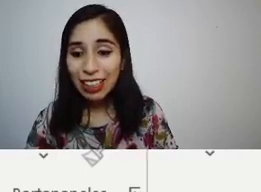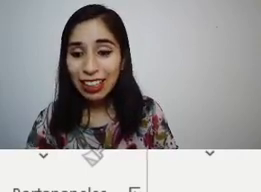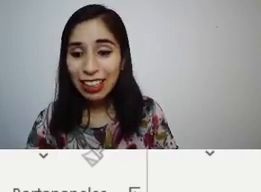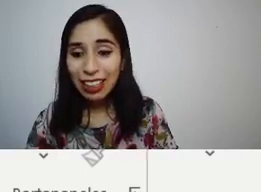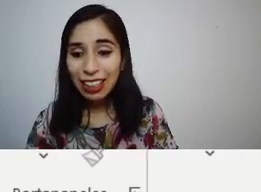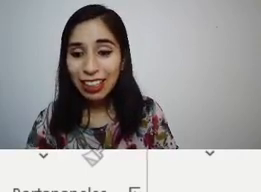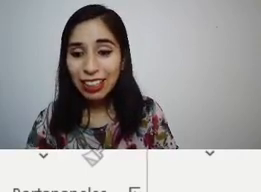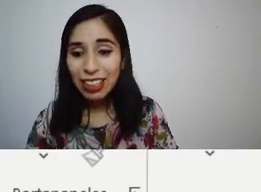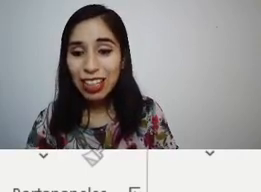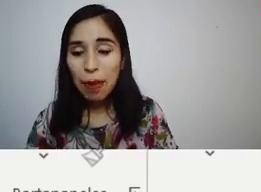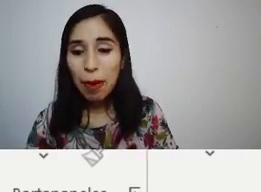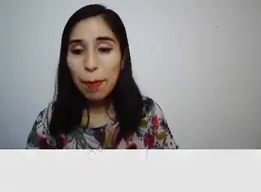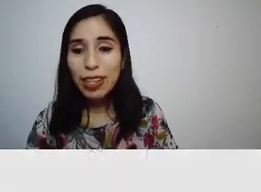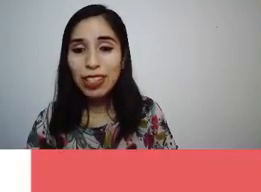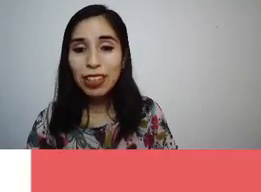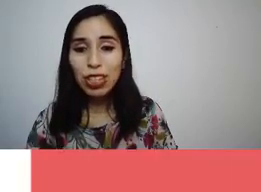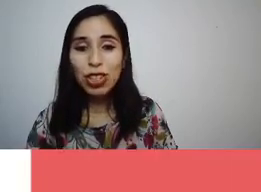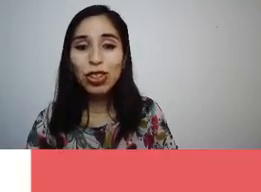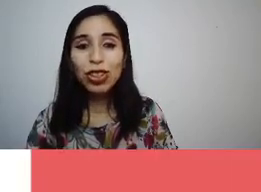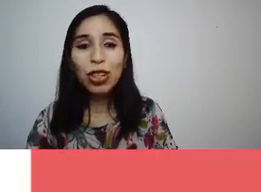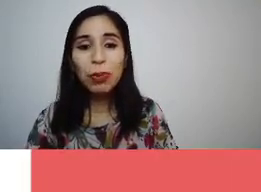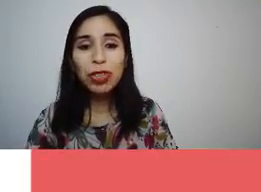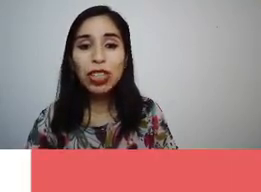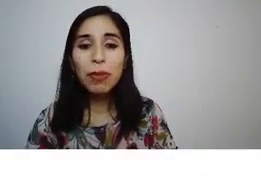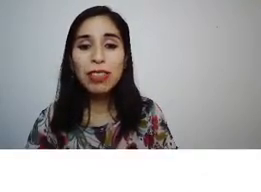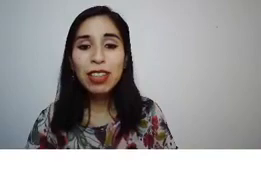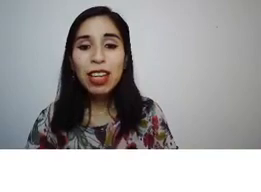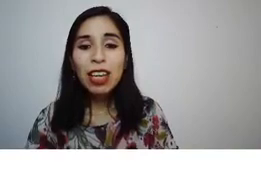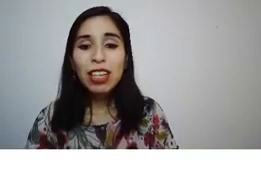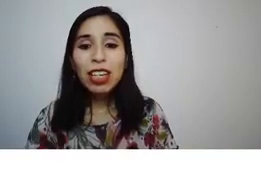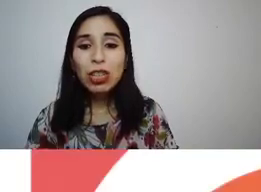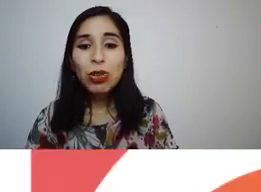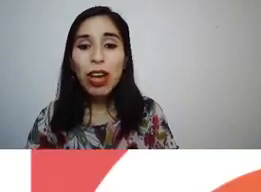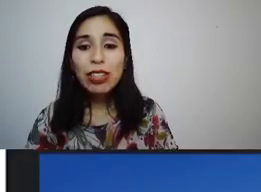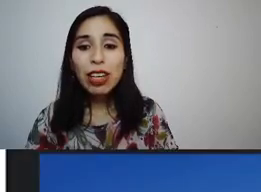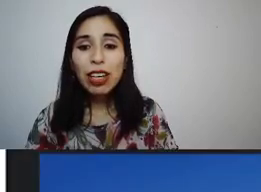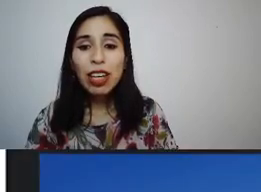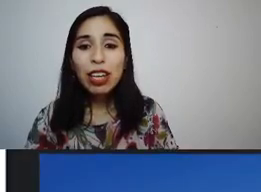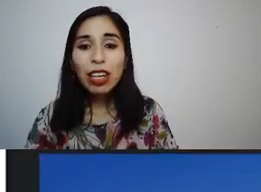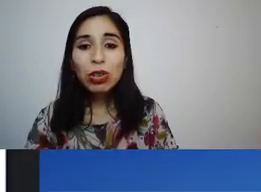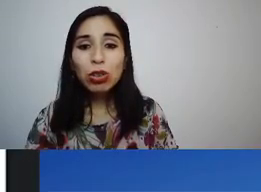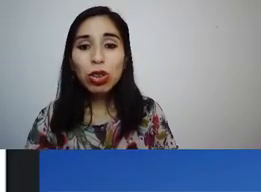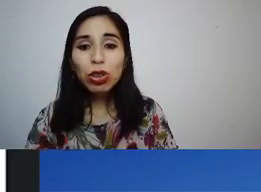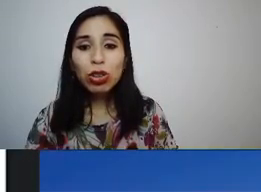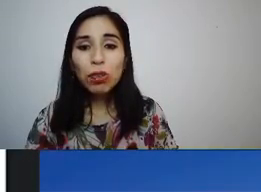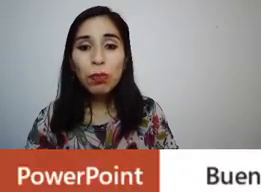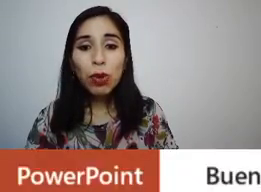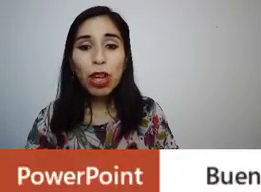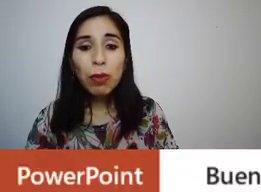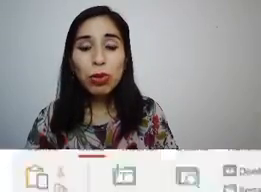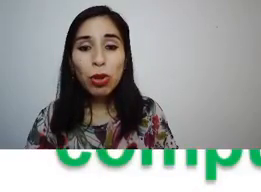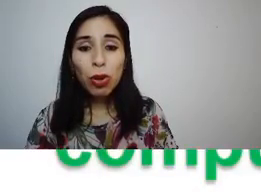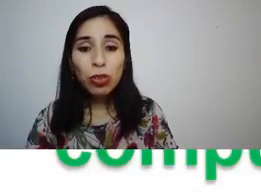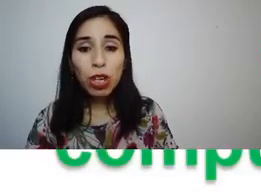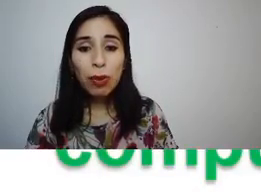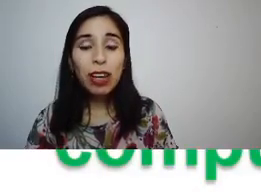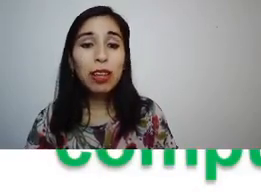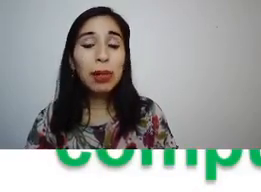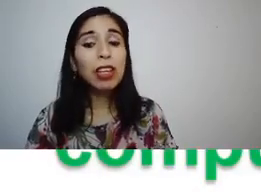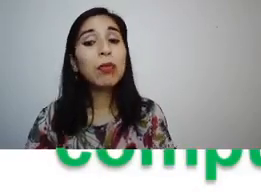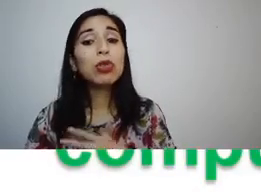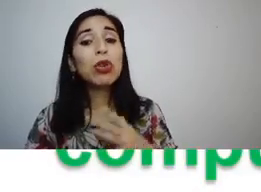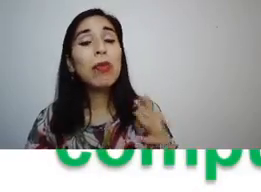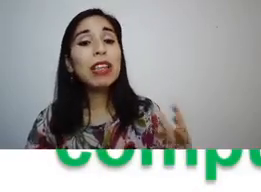aquí se llama presentación con diapositivas y eso hace que nosotros podamos observar